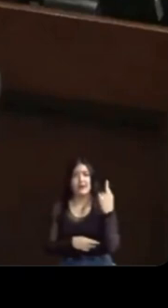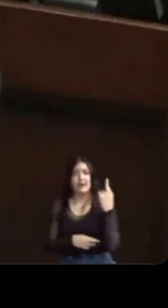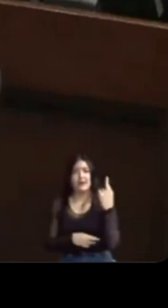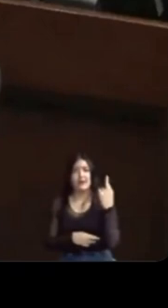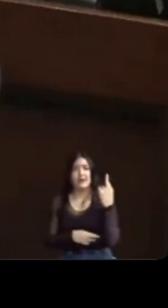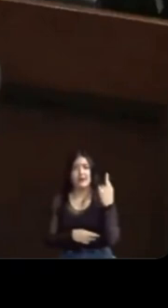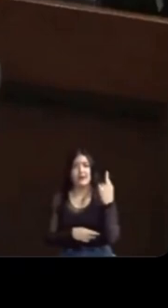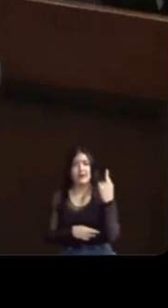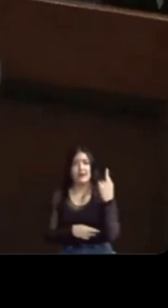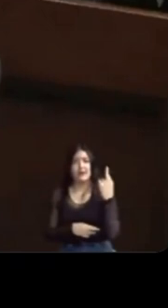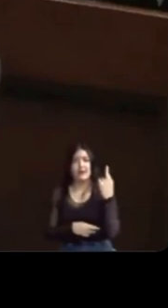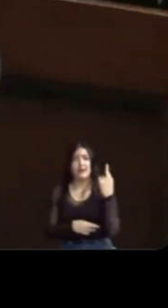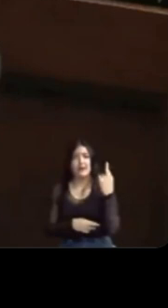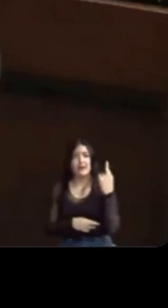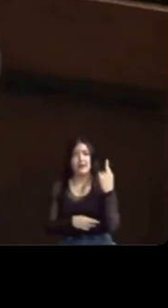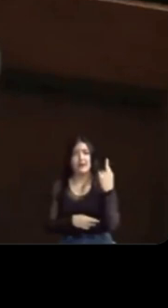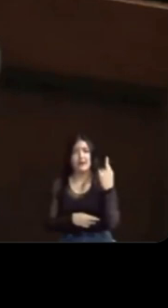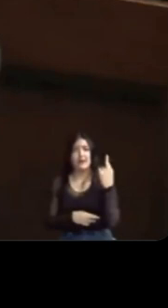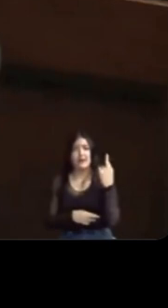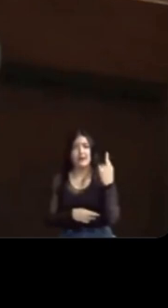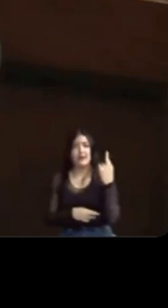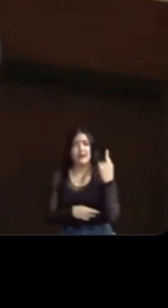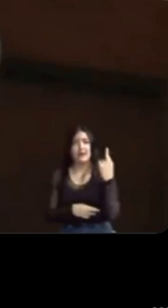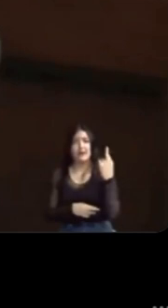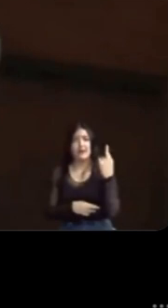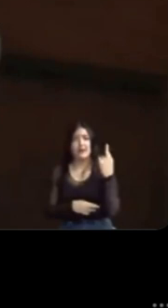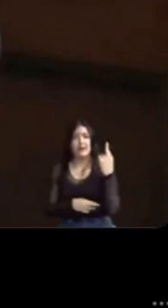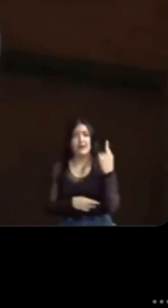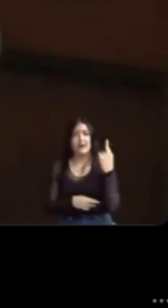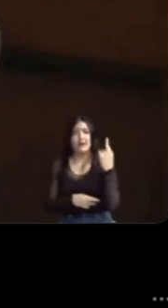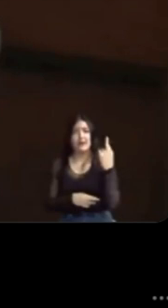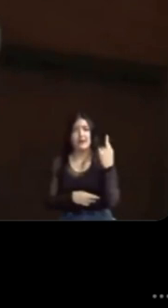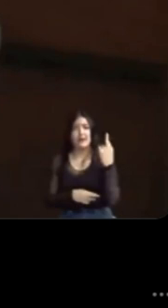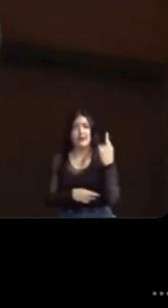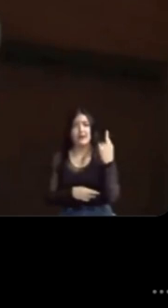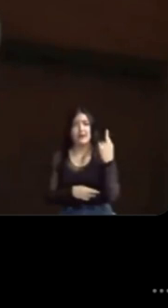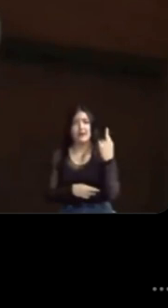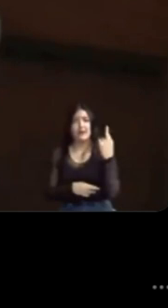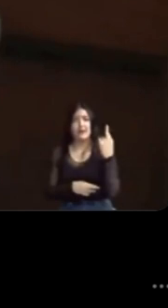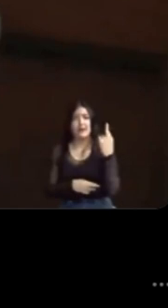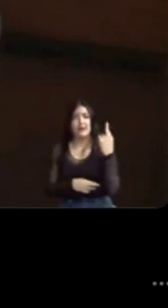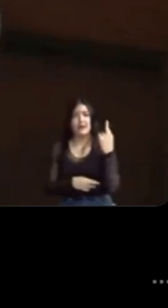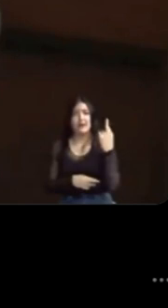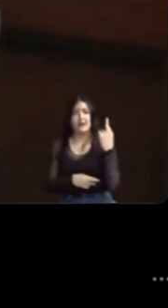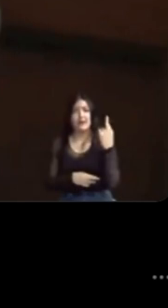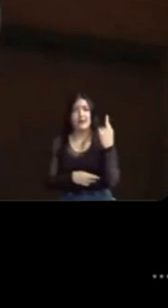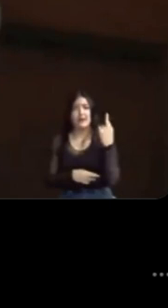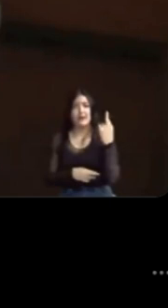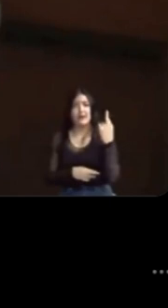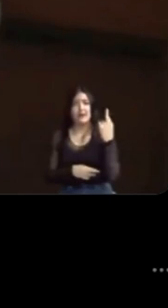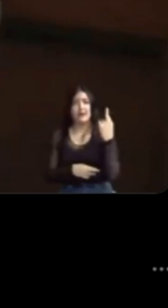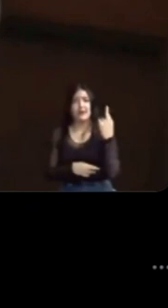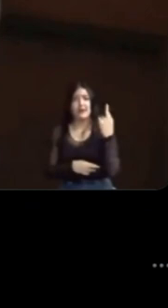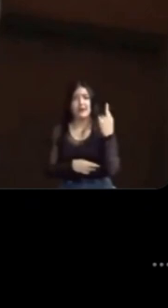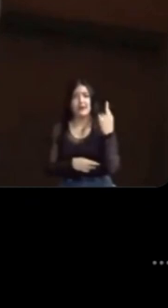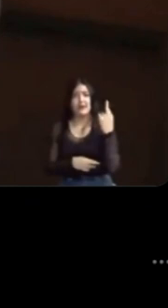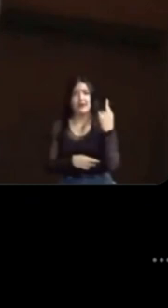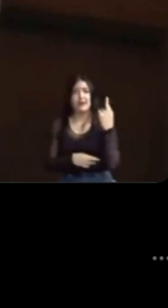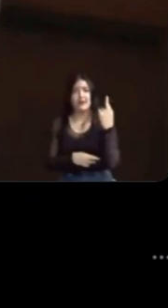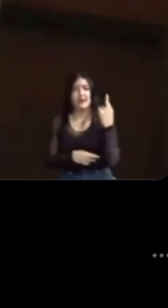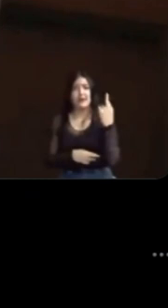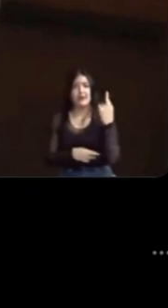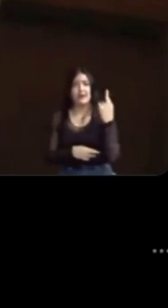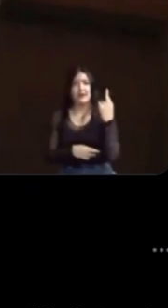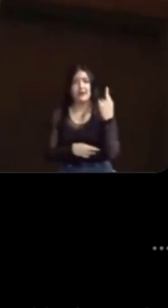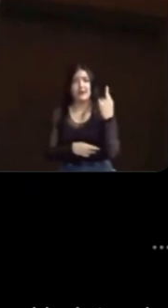tienen los terroristas por poner a niños como escudos humanos. Es que aquí no podemos caer en esa narrativa falsa en la que estamos